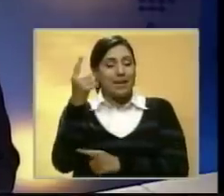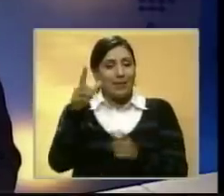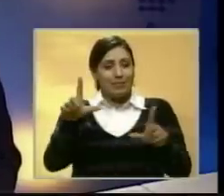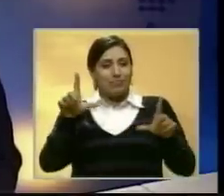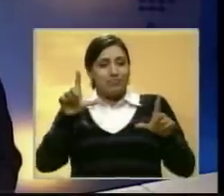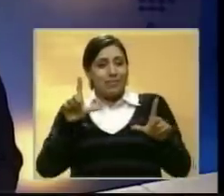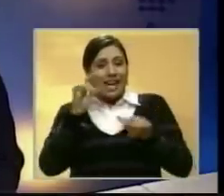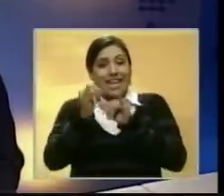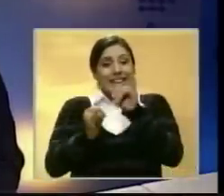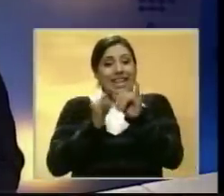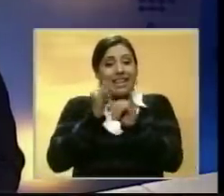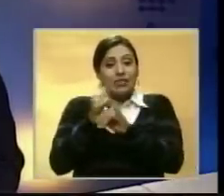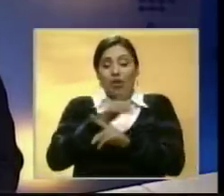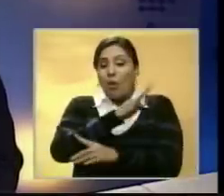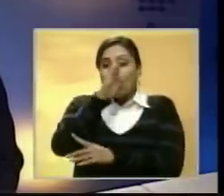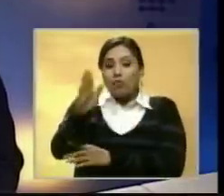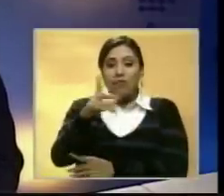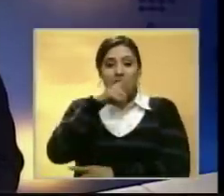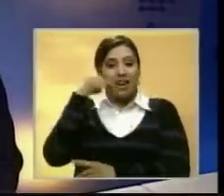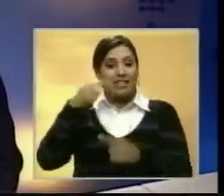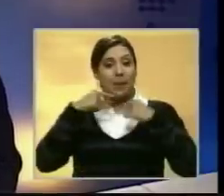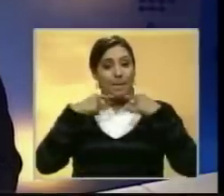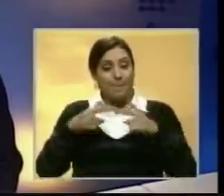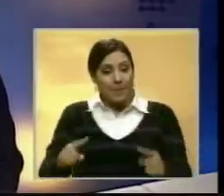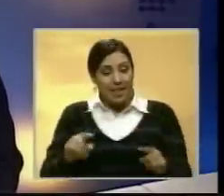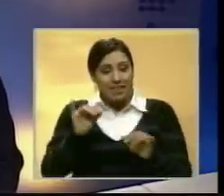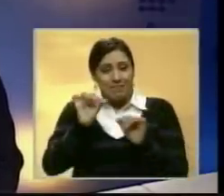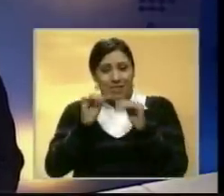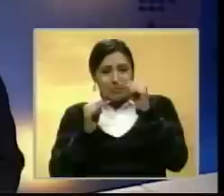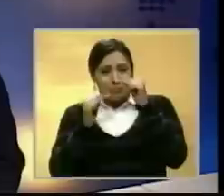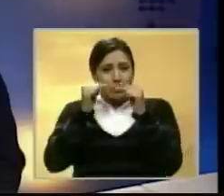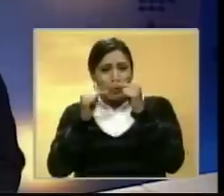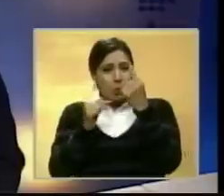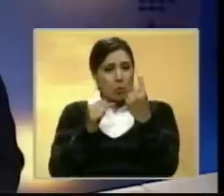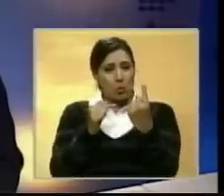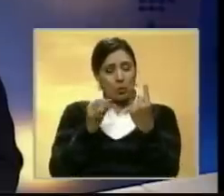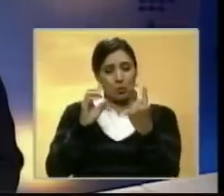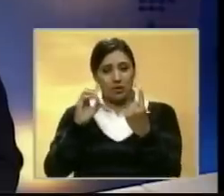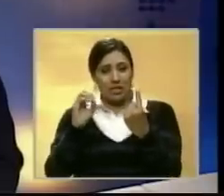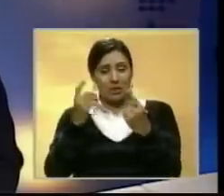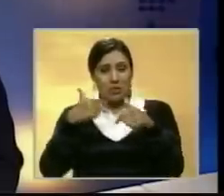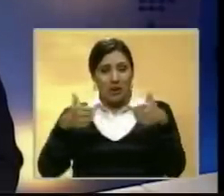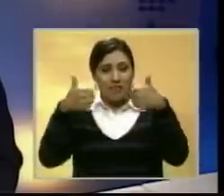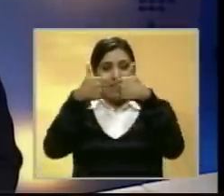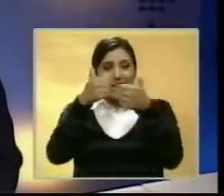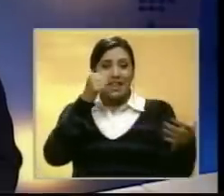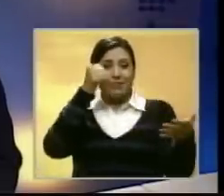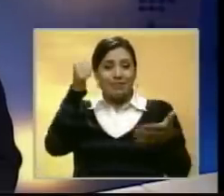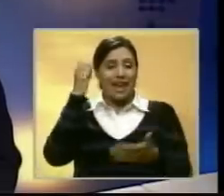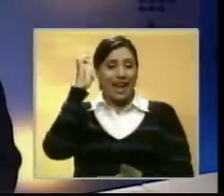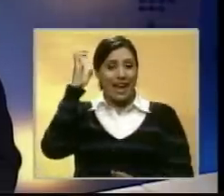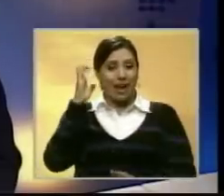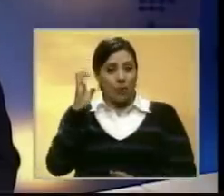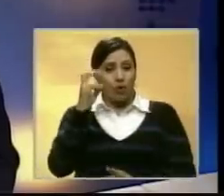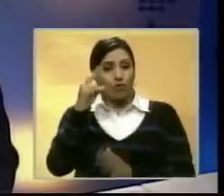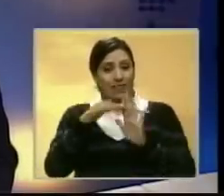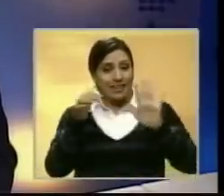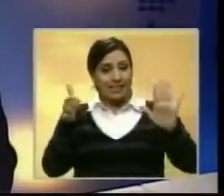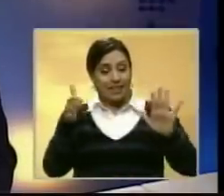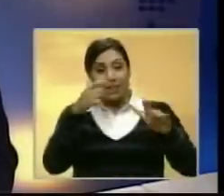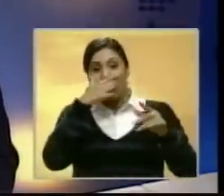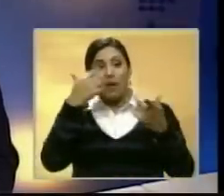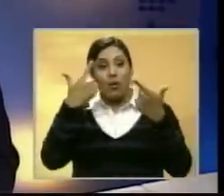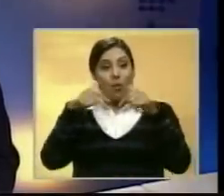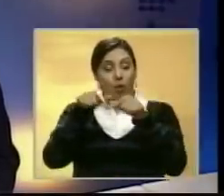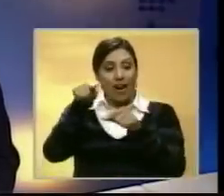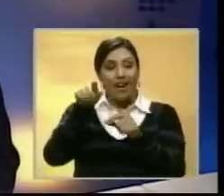título internacional tras derrotar a Francia por la mínima diferencia en la final de la Euro 2016. El Stade de France en